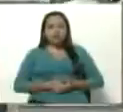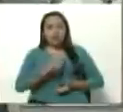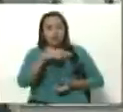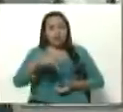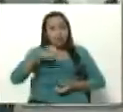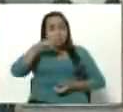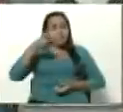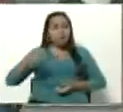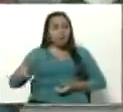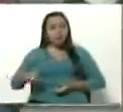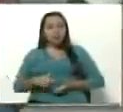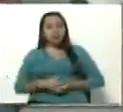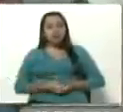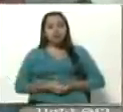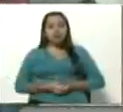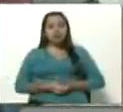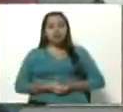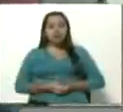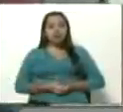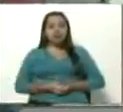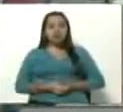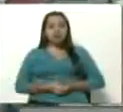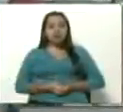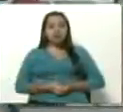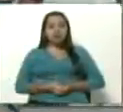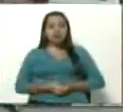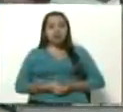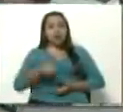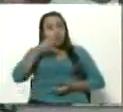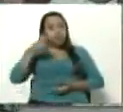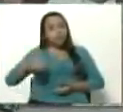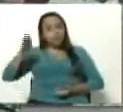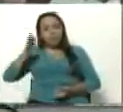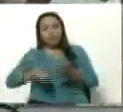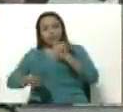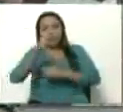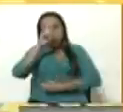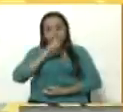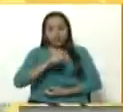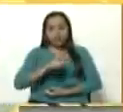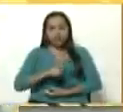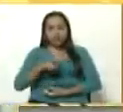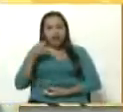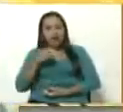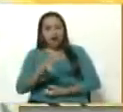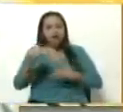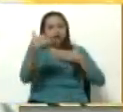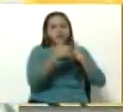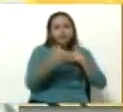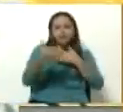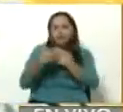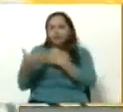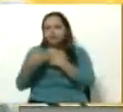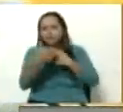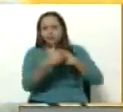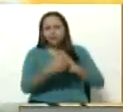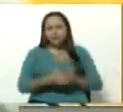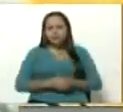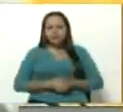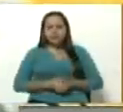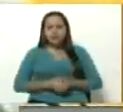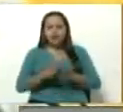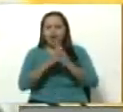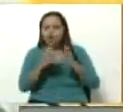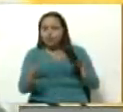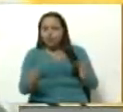pueblo, pueblo que en los últimos años ha sido agredido desde todo